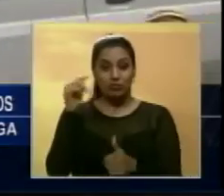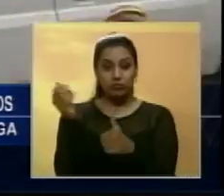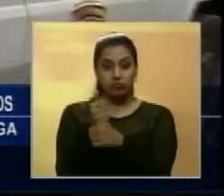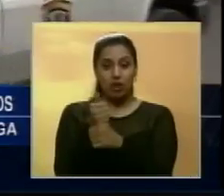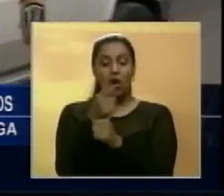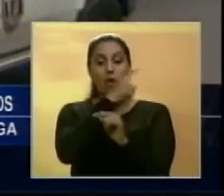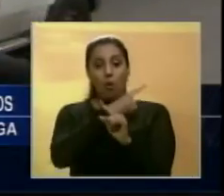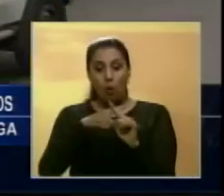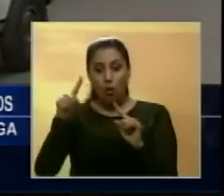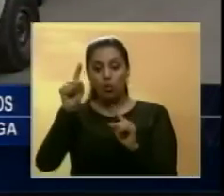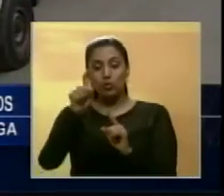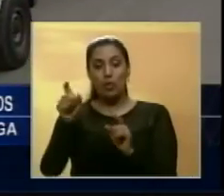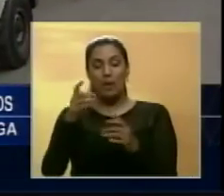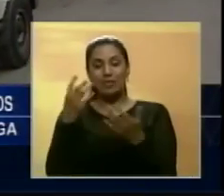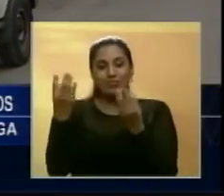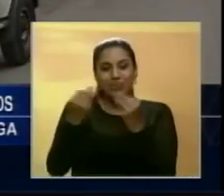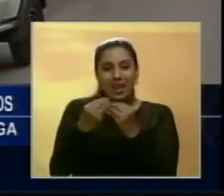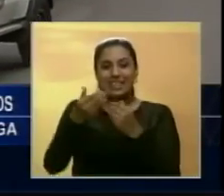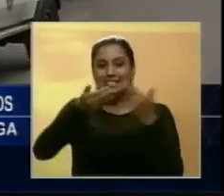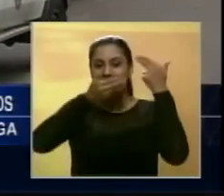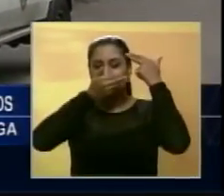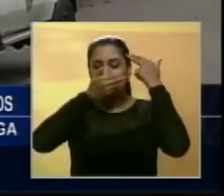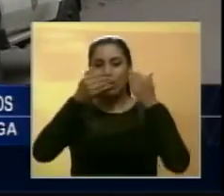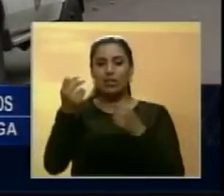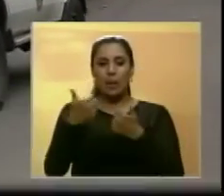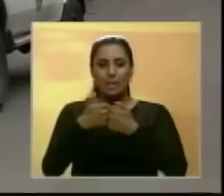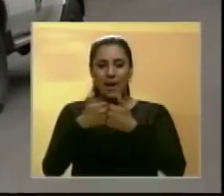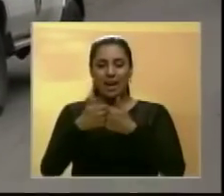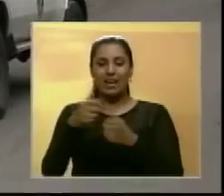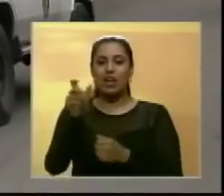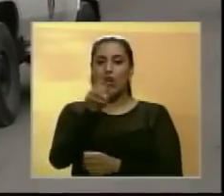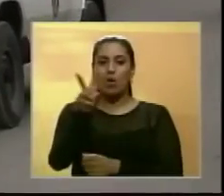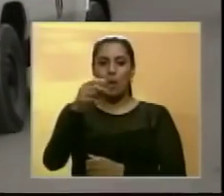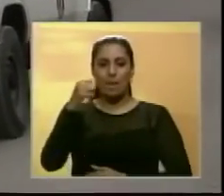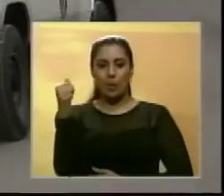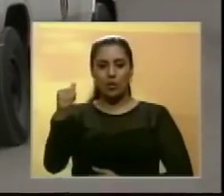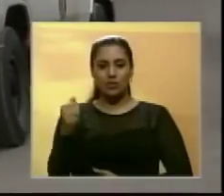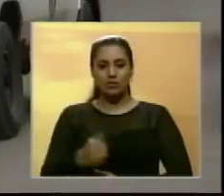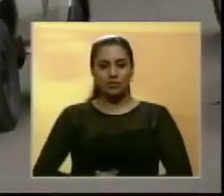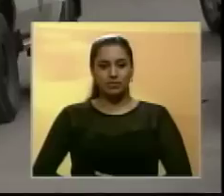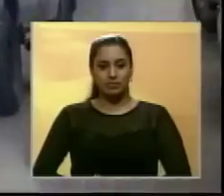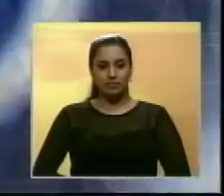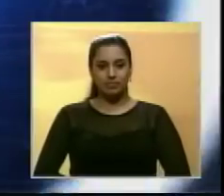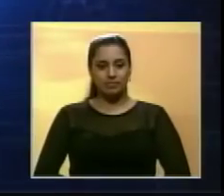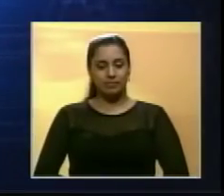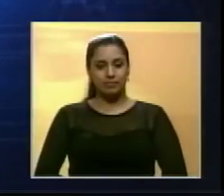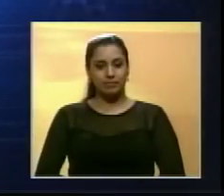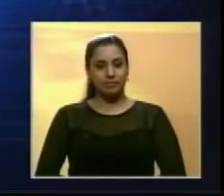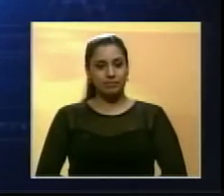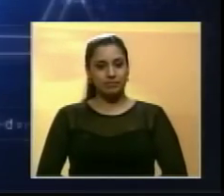conocer que este operativo está relacionado con el secuestro de una pareja de efectivos militares.